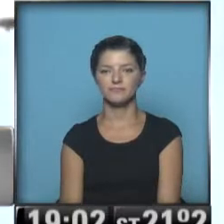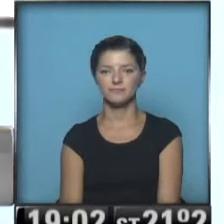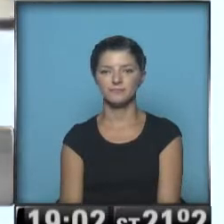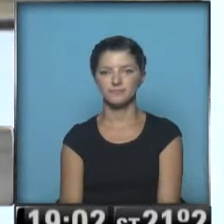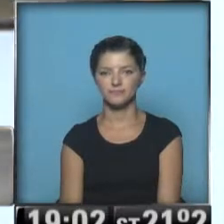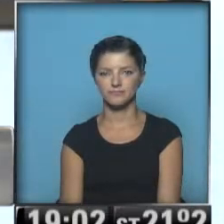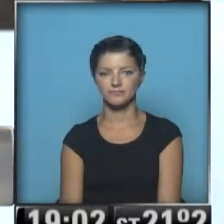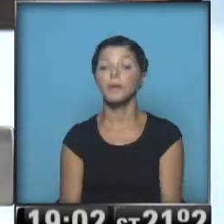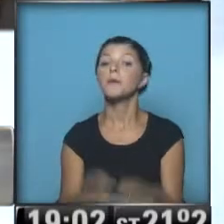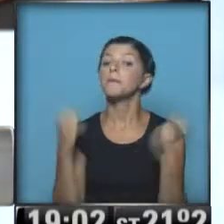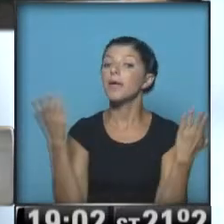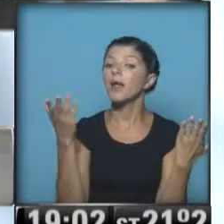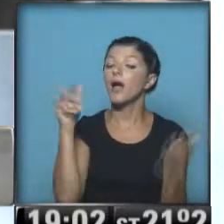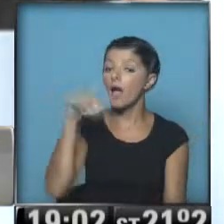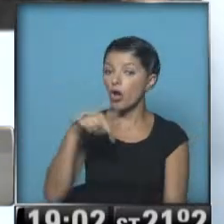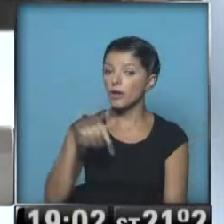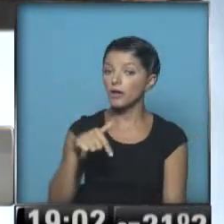Bien, y ahora